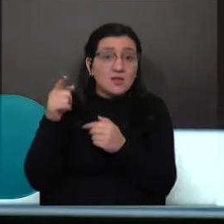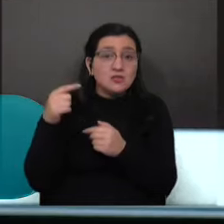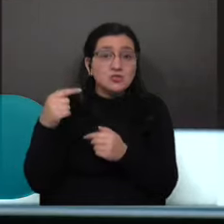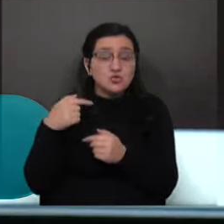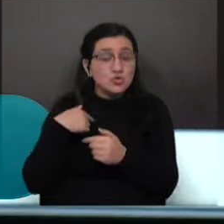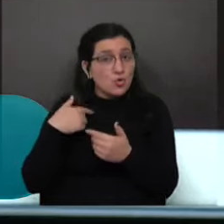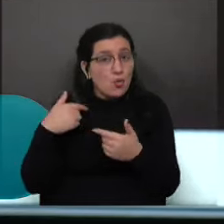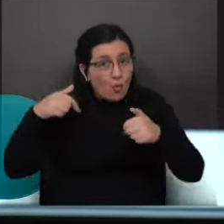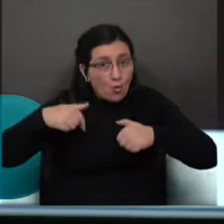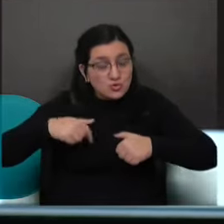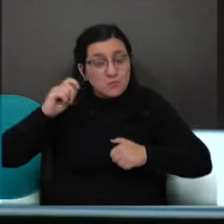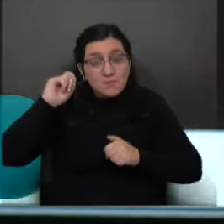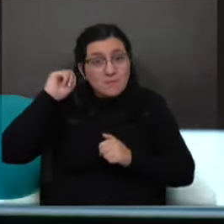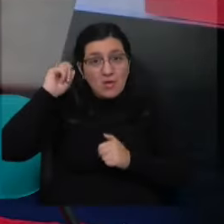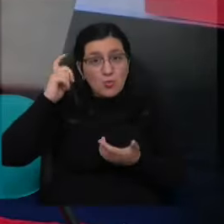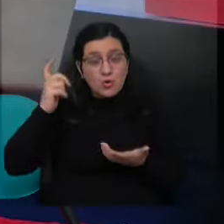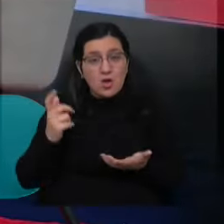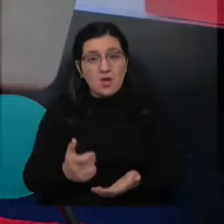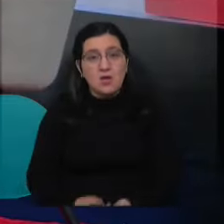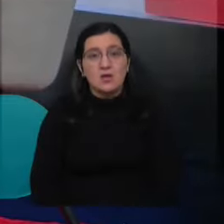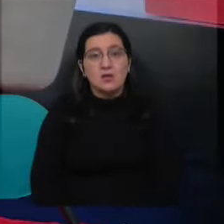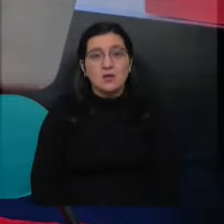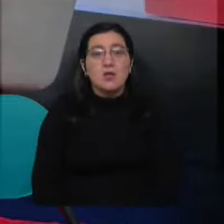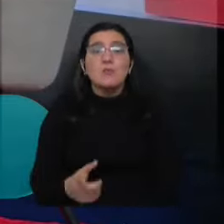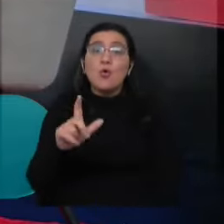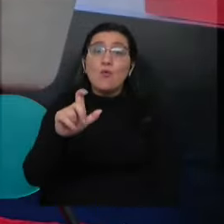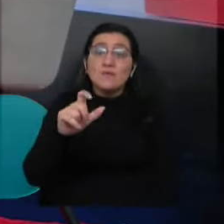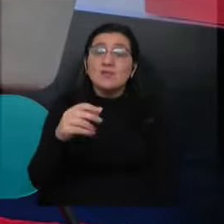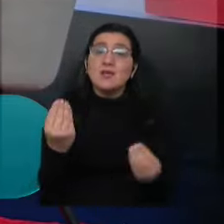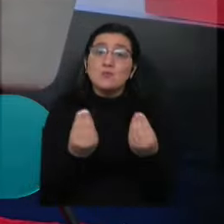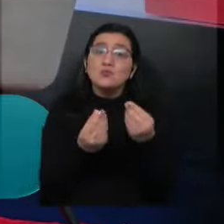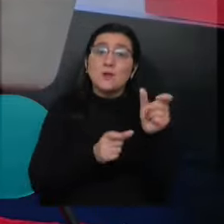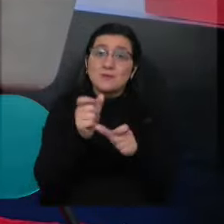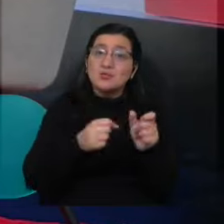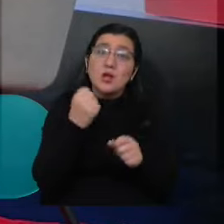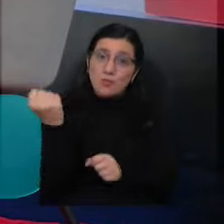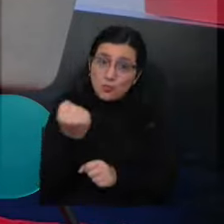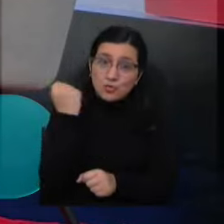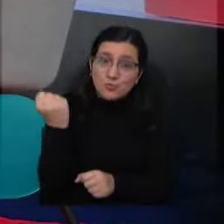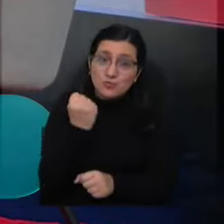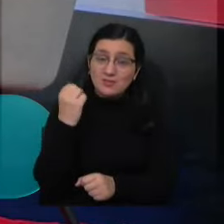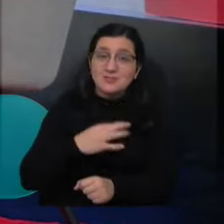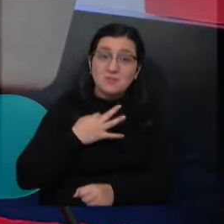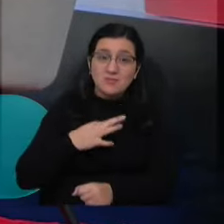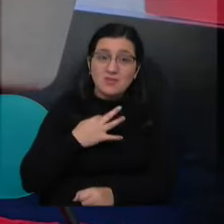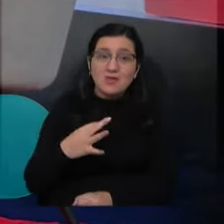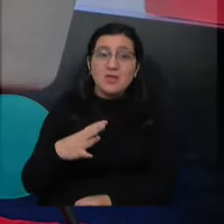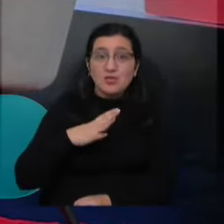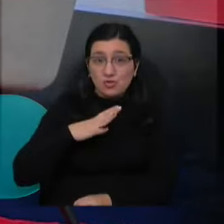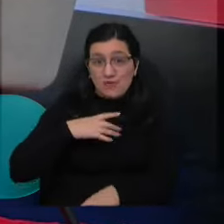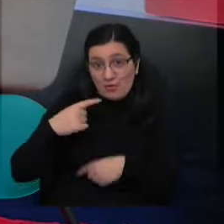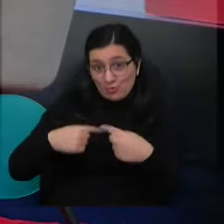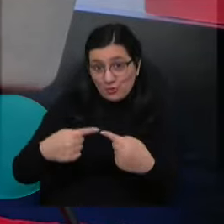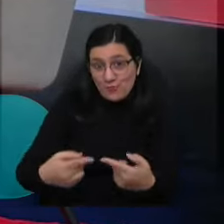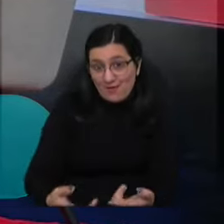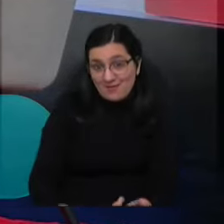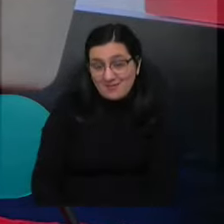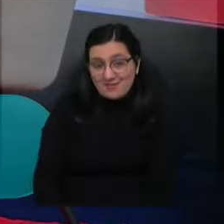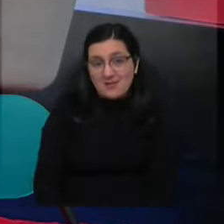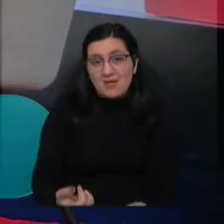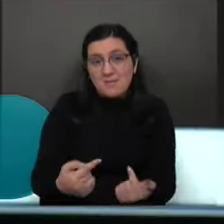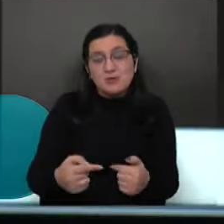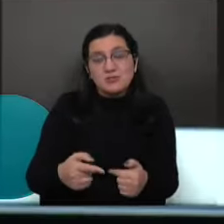profe Pero hay Obviamente que han transitado muchas personas muy importantes y que Todavía siguen no en este camino pero si